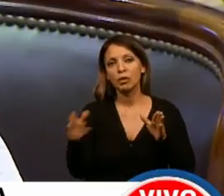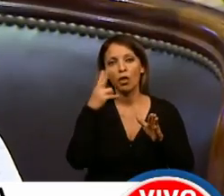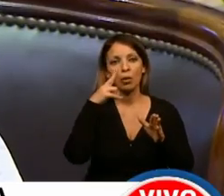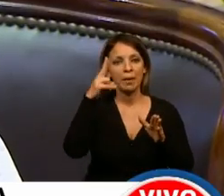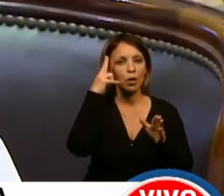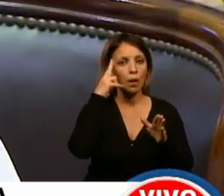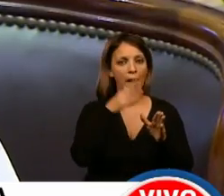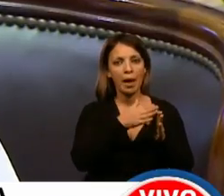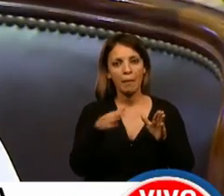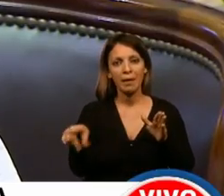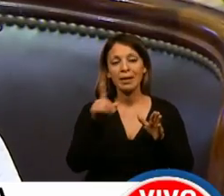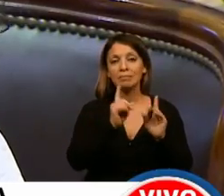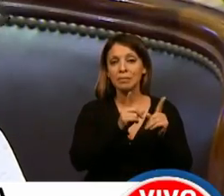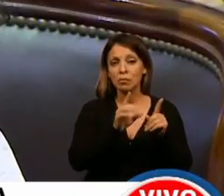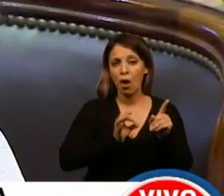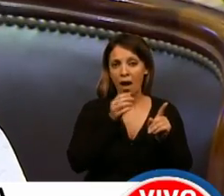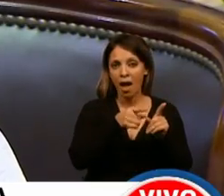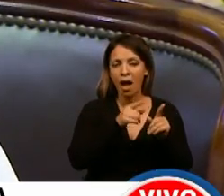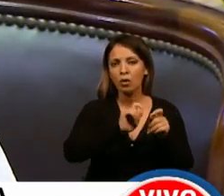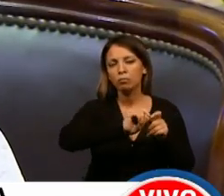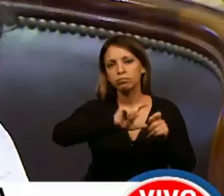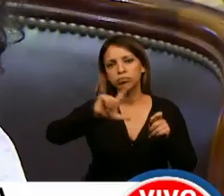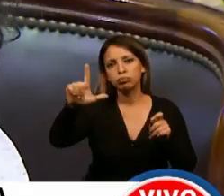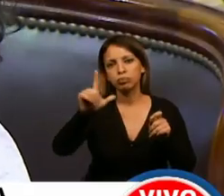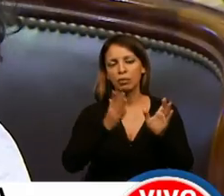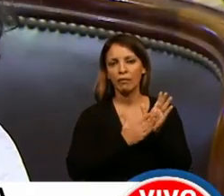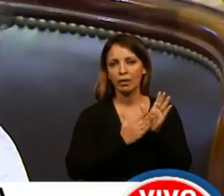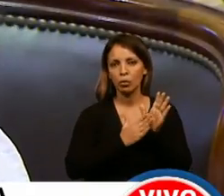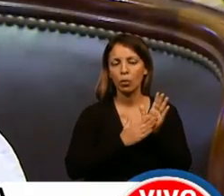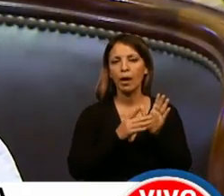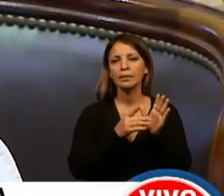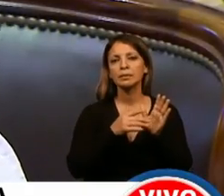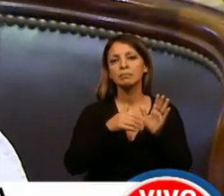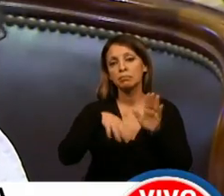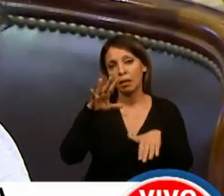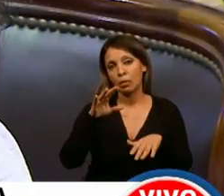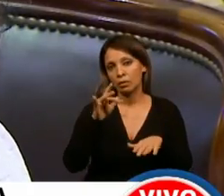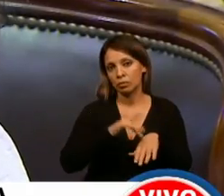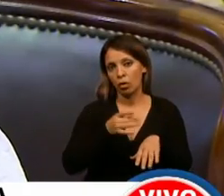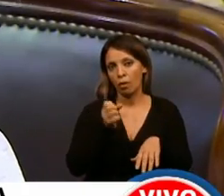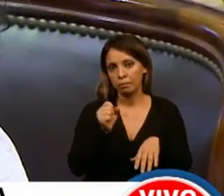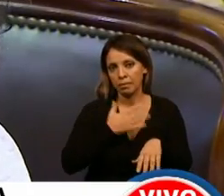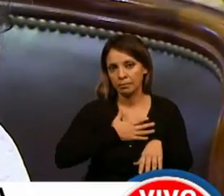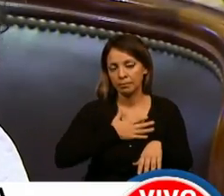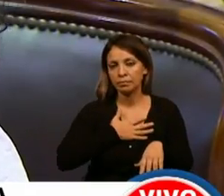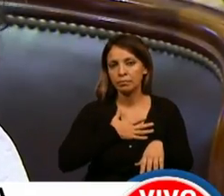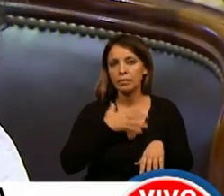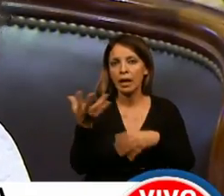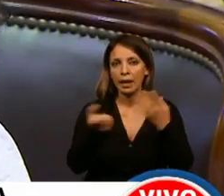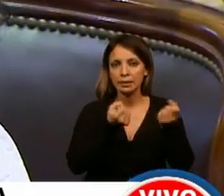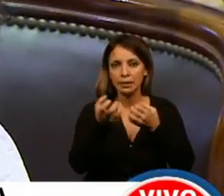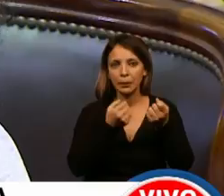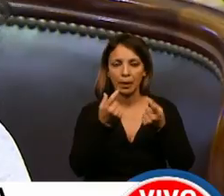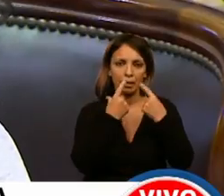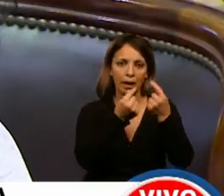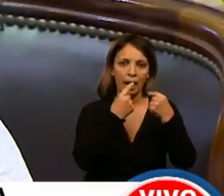fue el incremento y por el cual y en particular porque me tocó tomar la demanda en la defensoría del pueblo